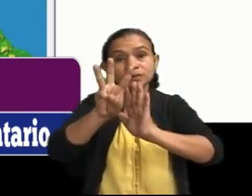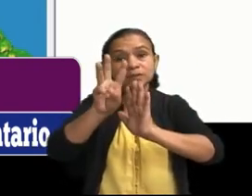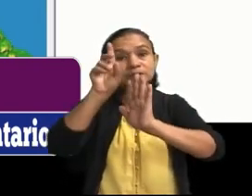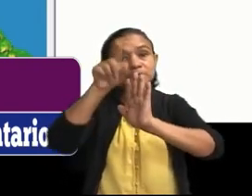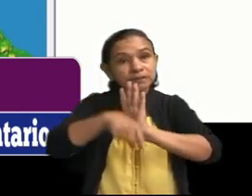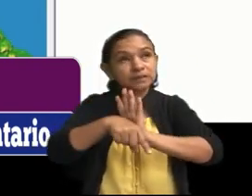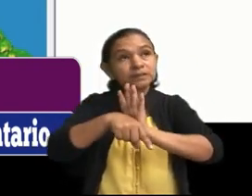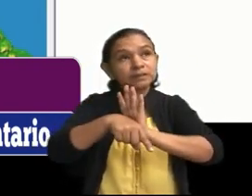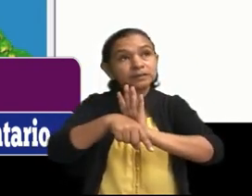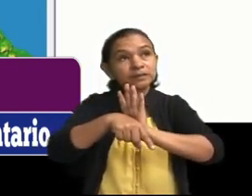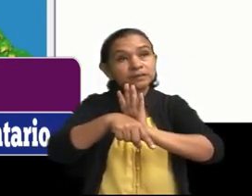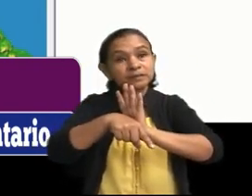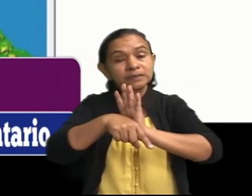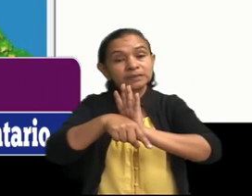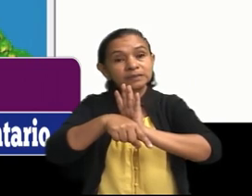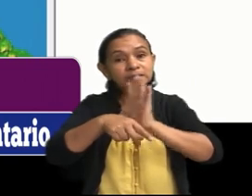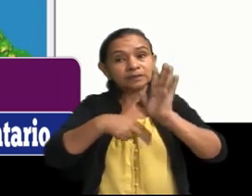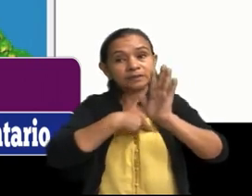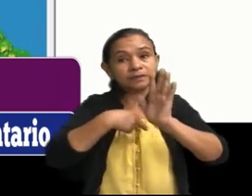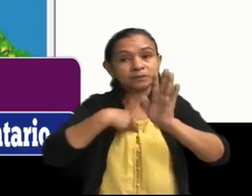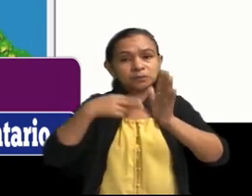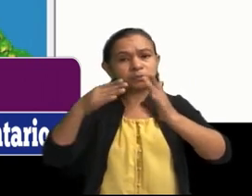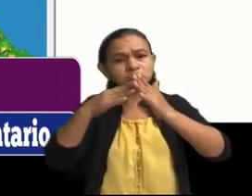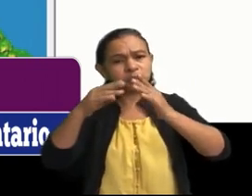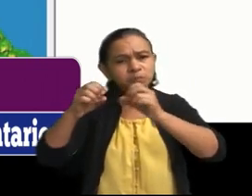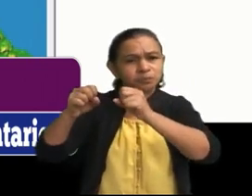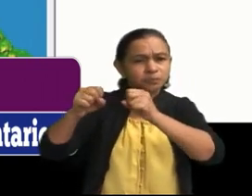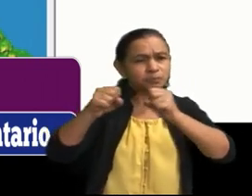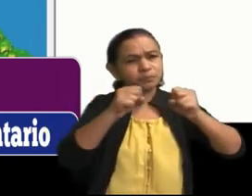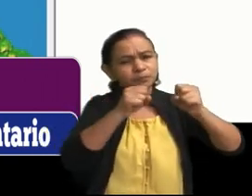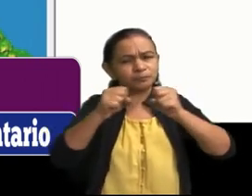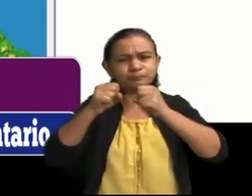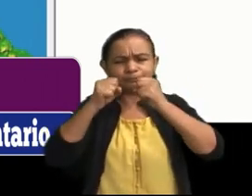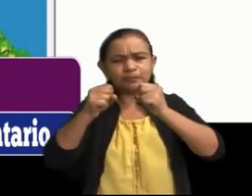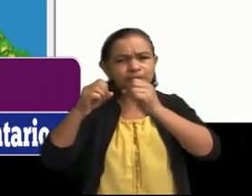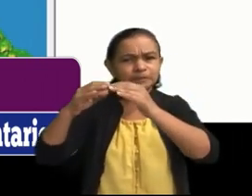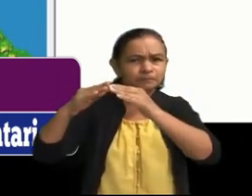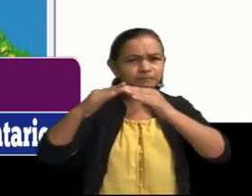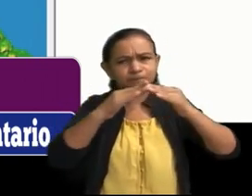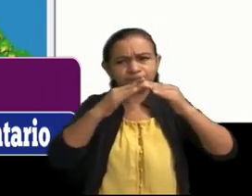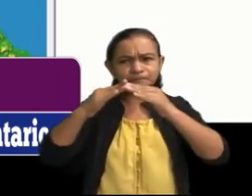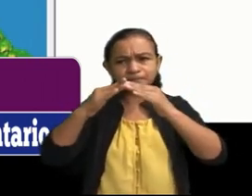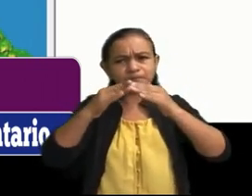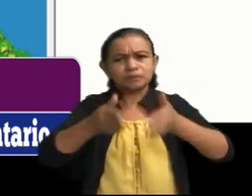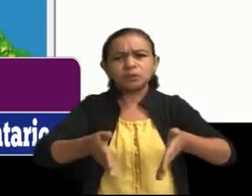la tierra en Centroamérica va a sacudirse, pero fuertemente.